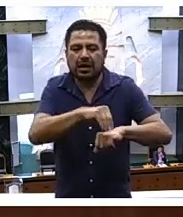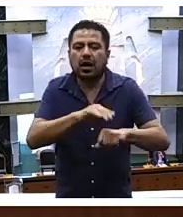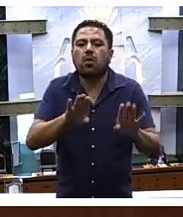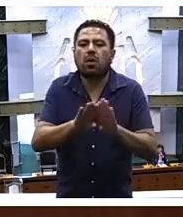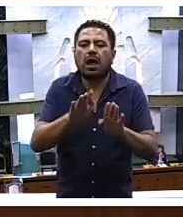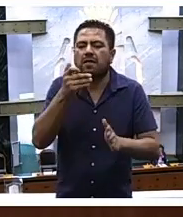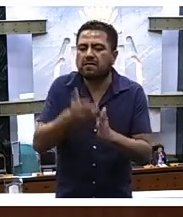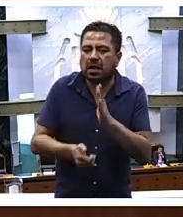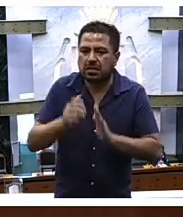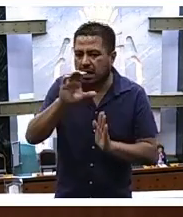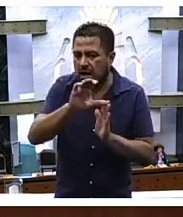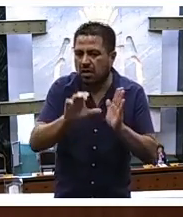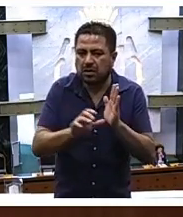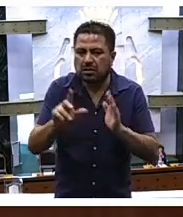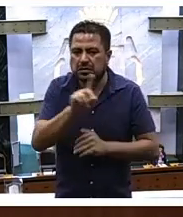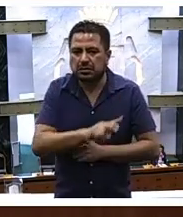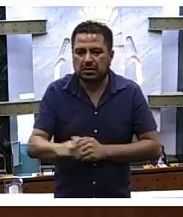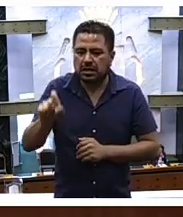de inconstitucionalidad